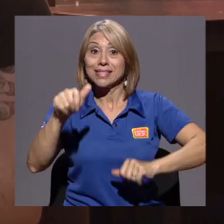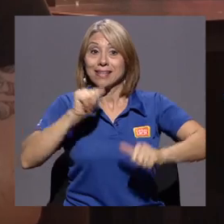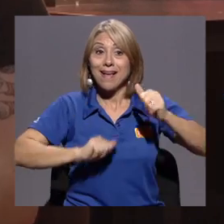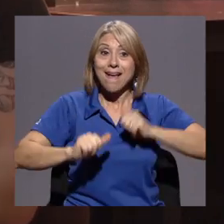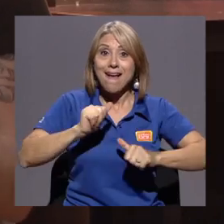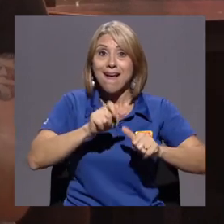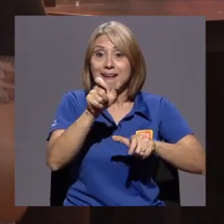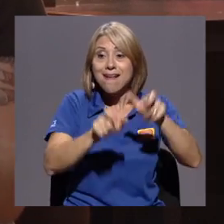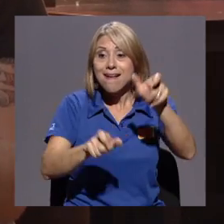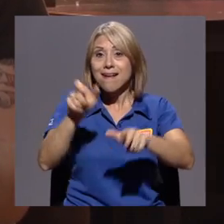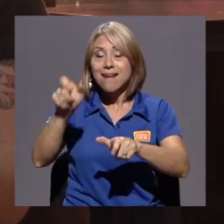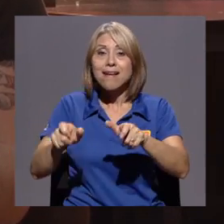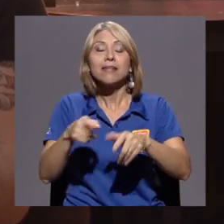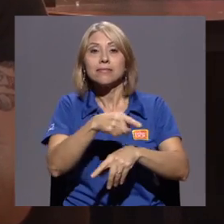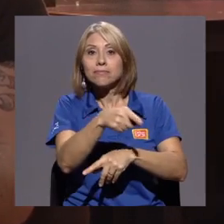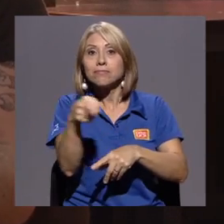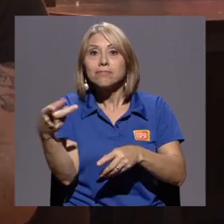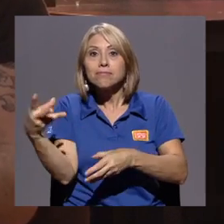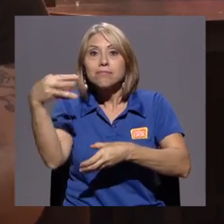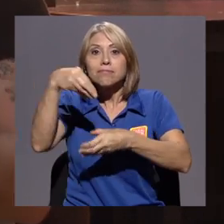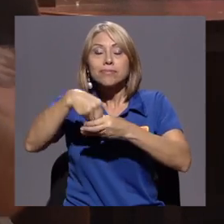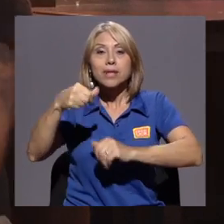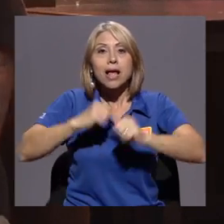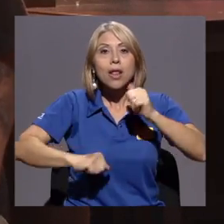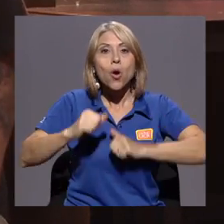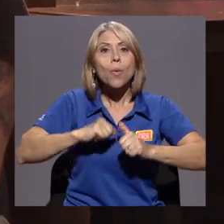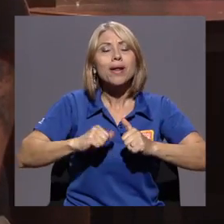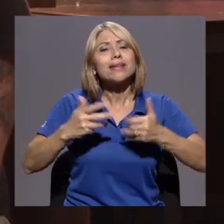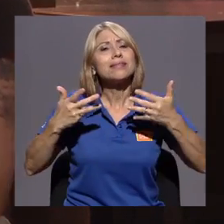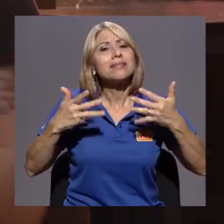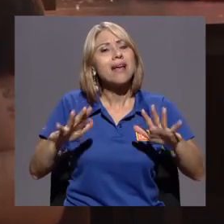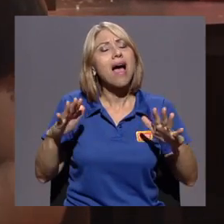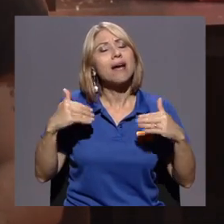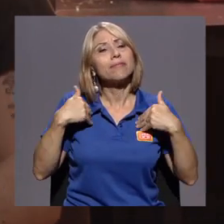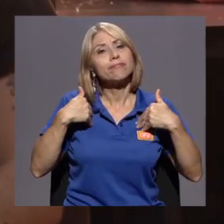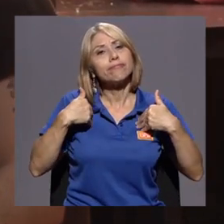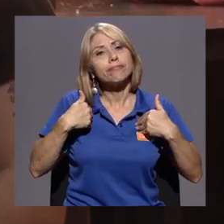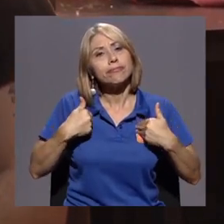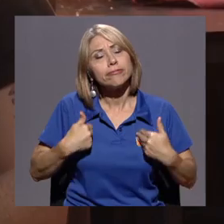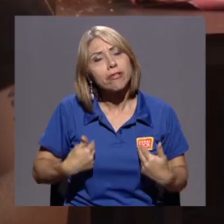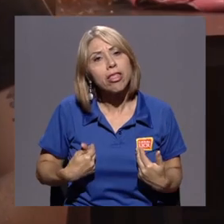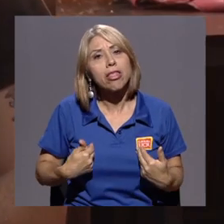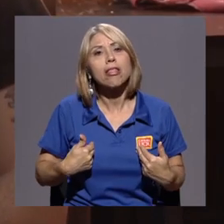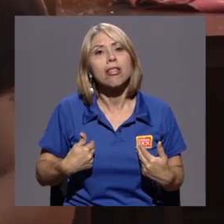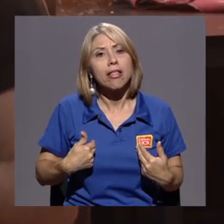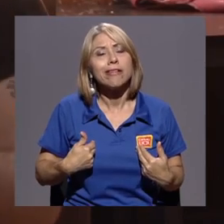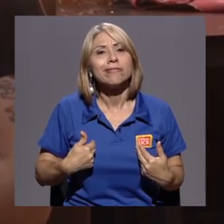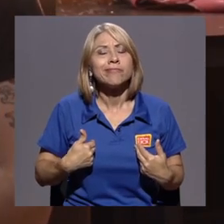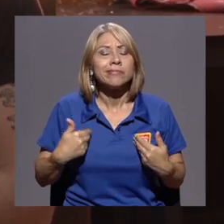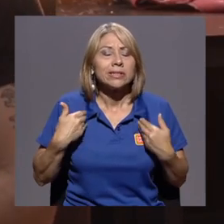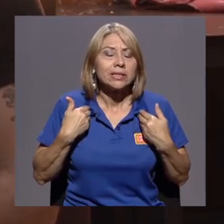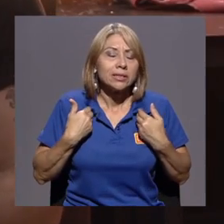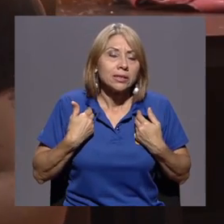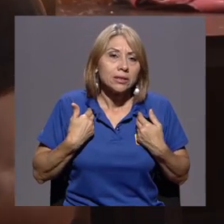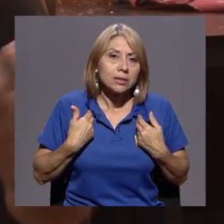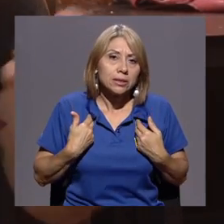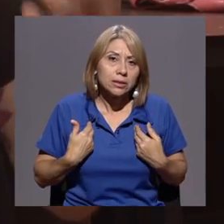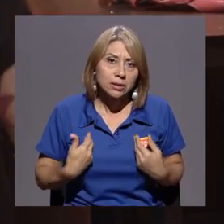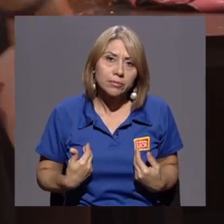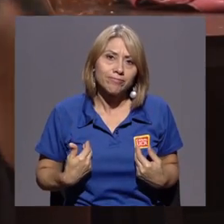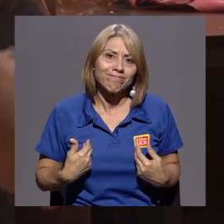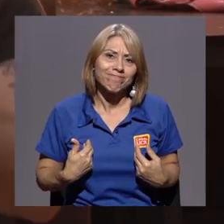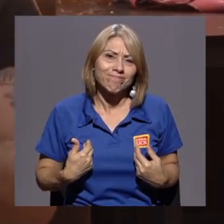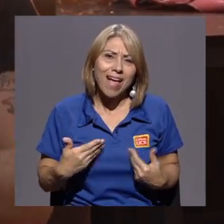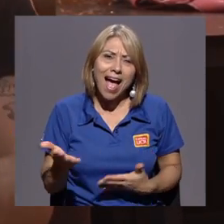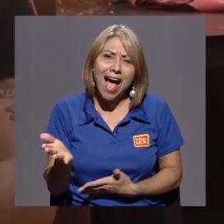obra ya empiezan a tener, por así decirlo, un cansancio, ¿verdad? Una fatiga, algo